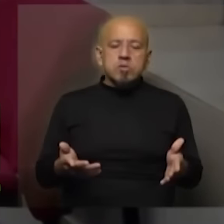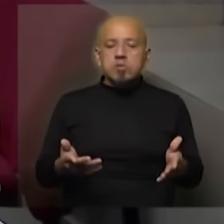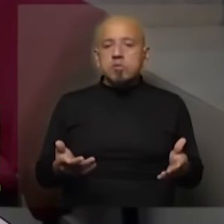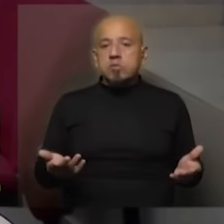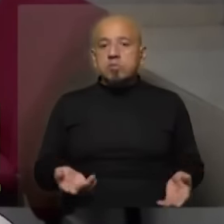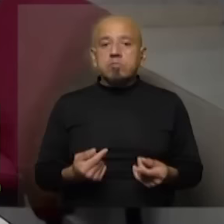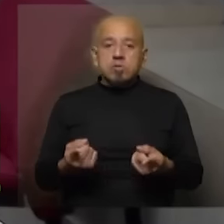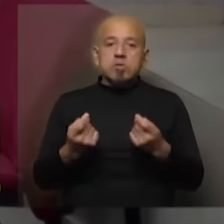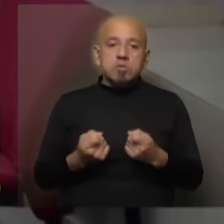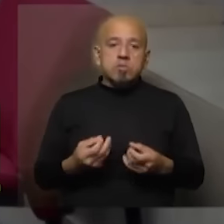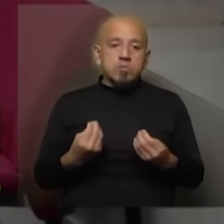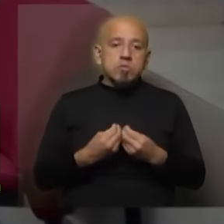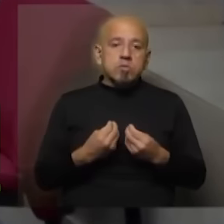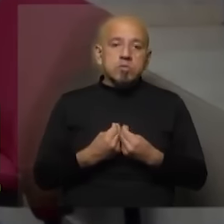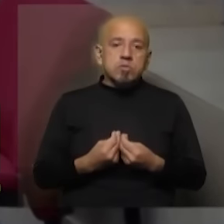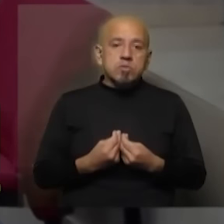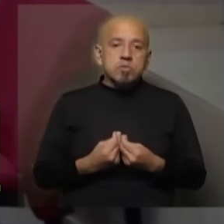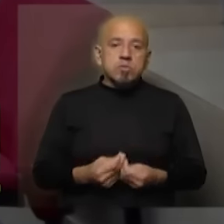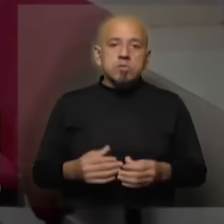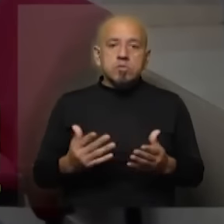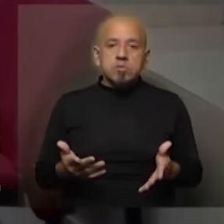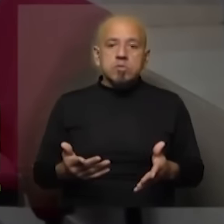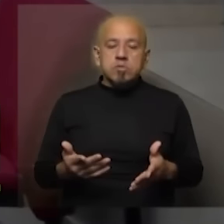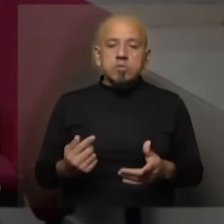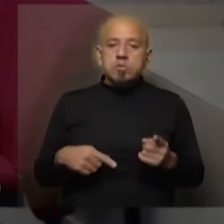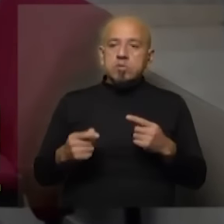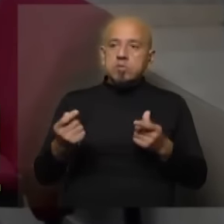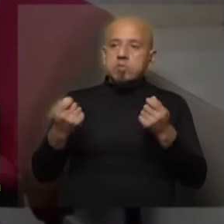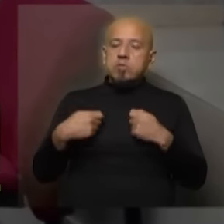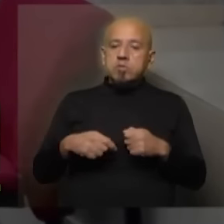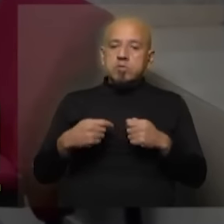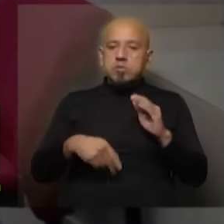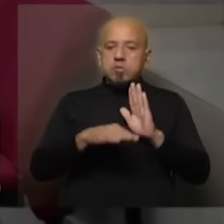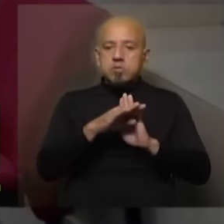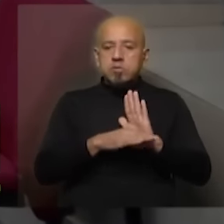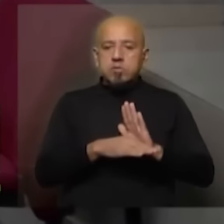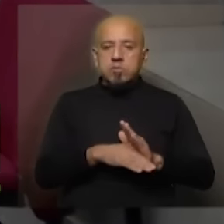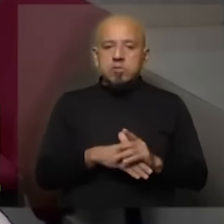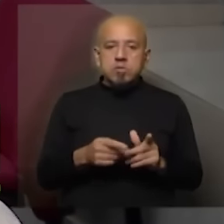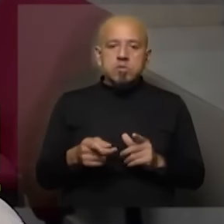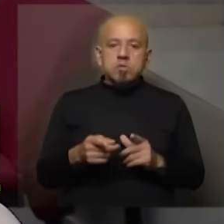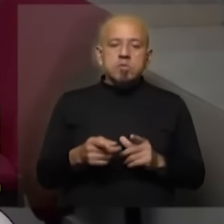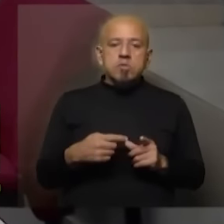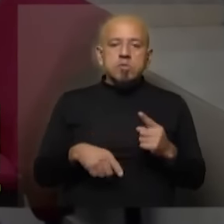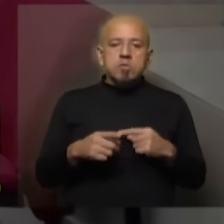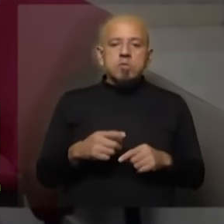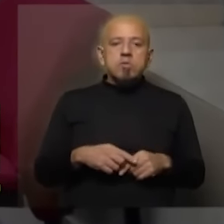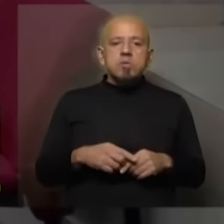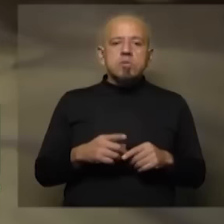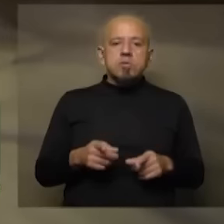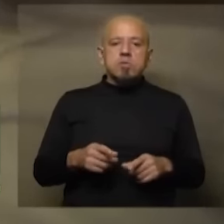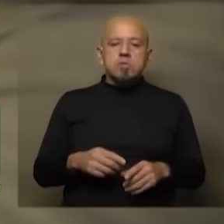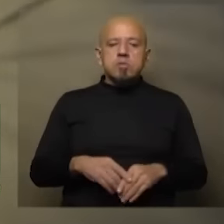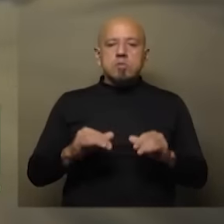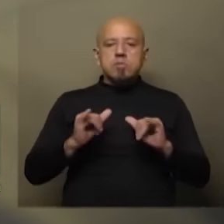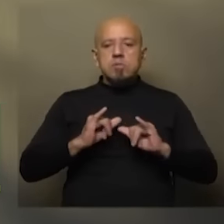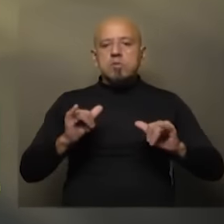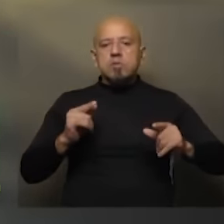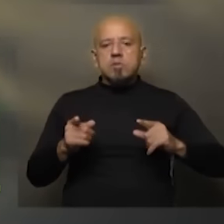importante y debería ser, digamos, asignado a diferentes programas de promoción de la investigación y la